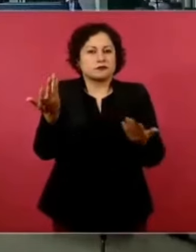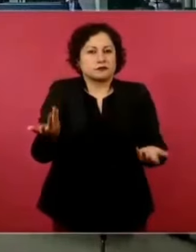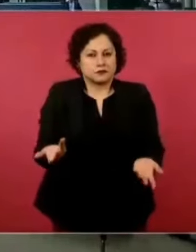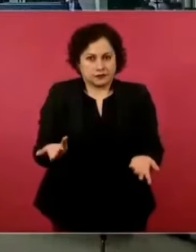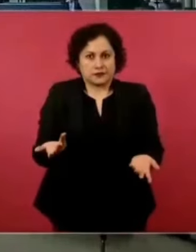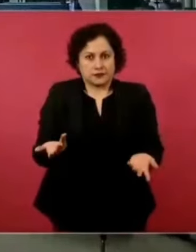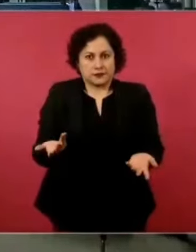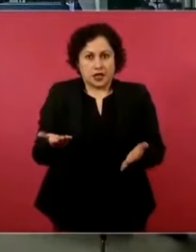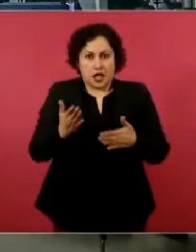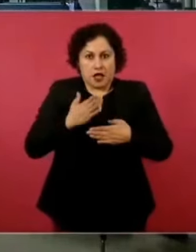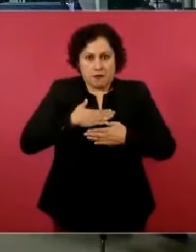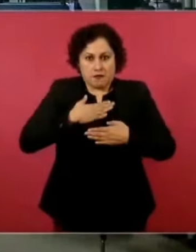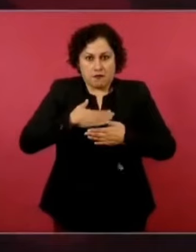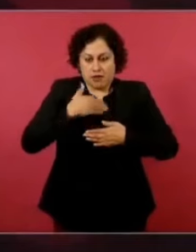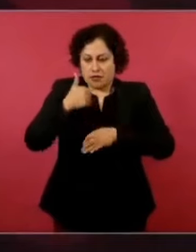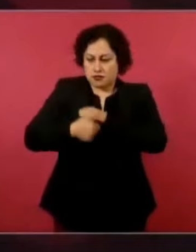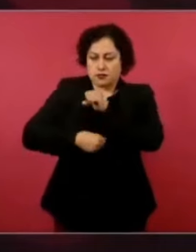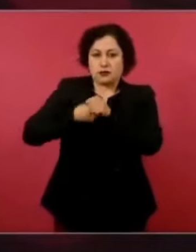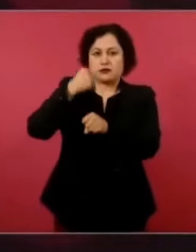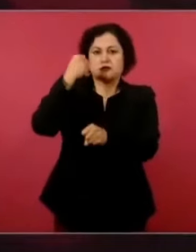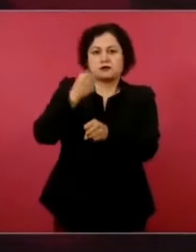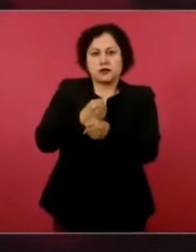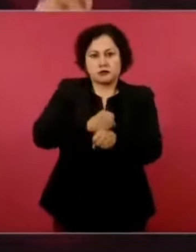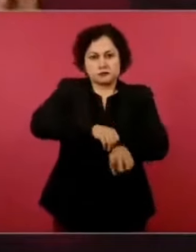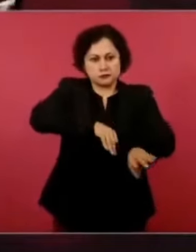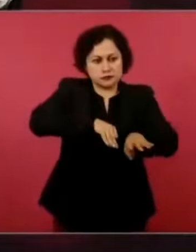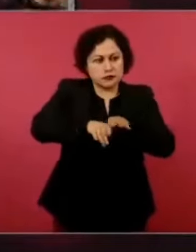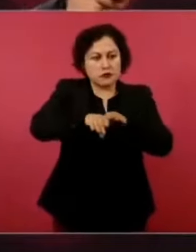mi responsabilidad